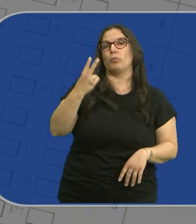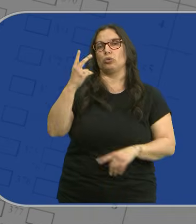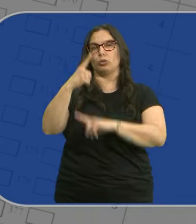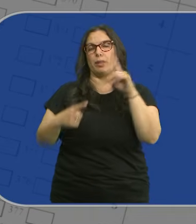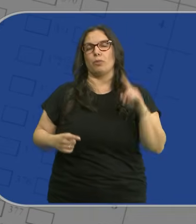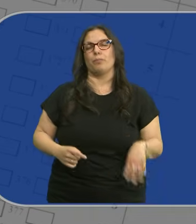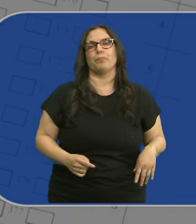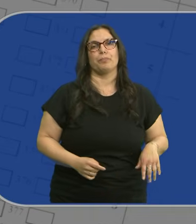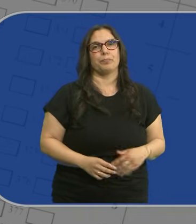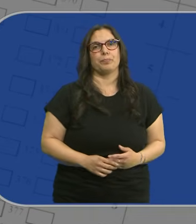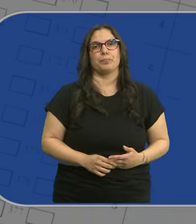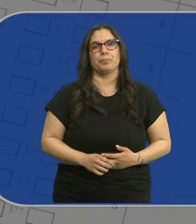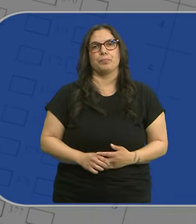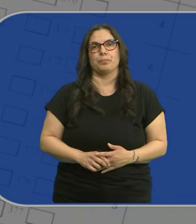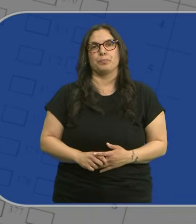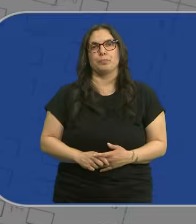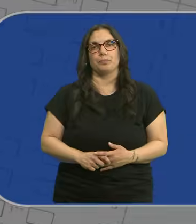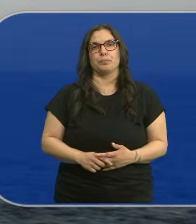2,5%.